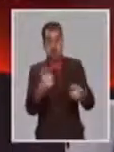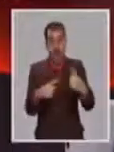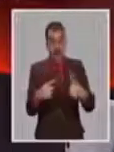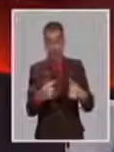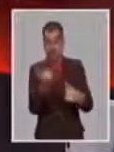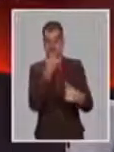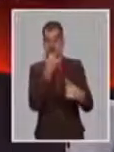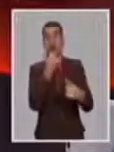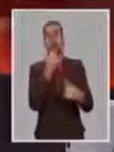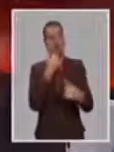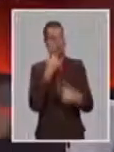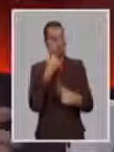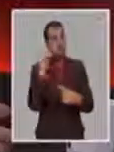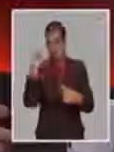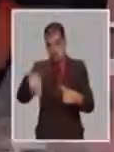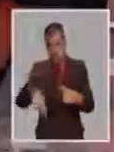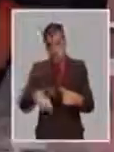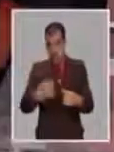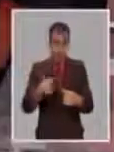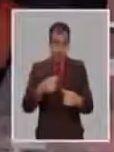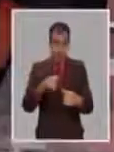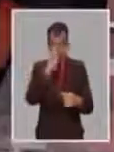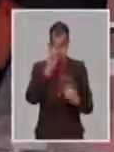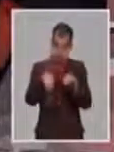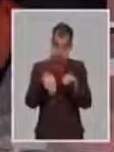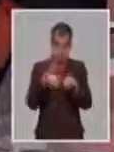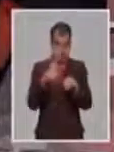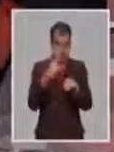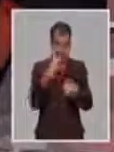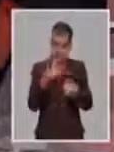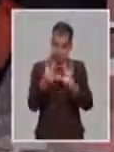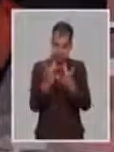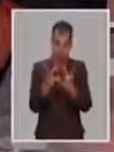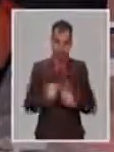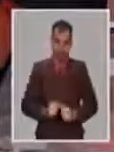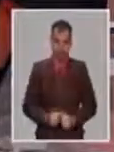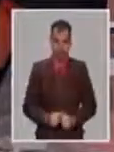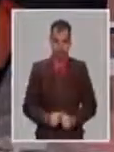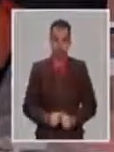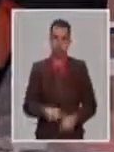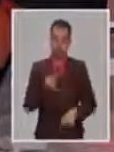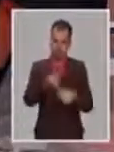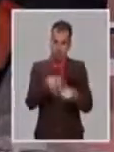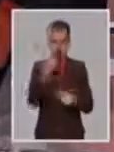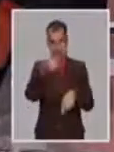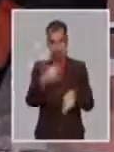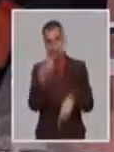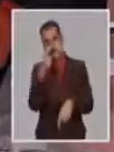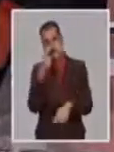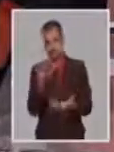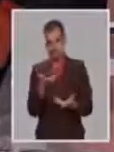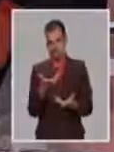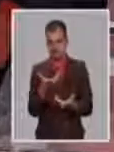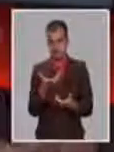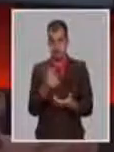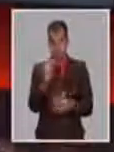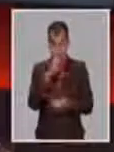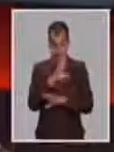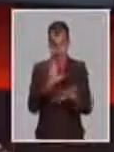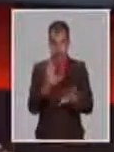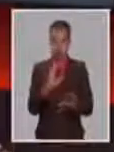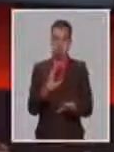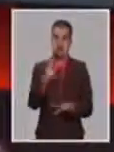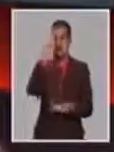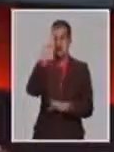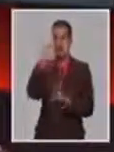la atención de un evento adverso grave. Y van a observarse durante 1 hora. Y después van a continuar siendo observados por su médico de